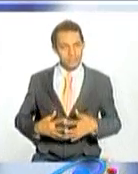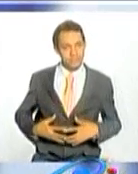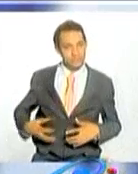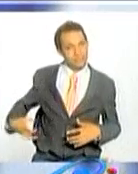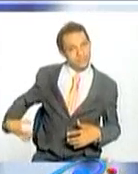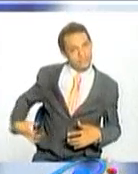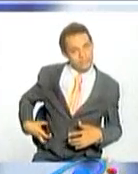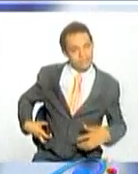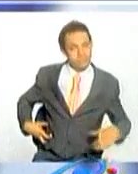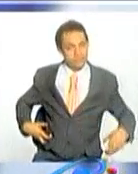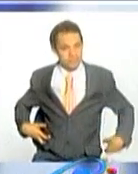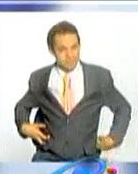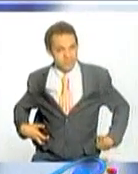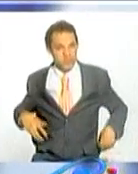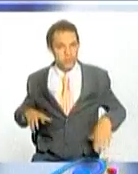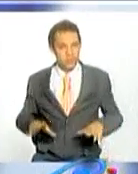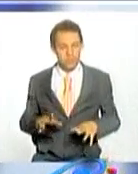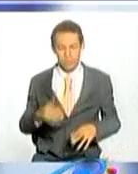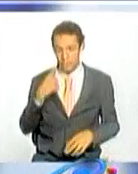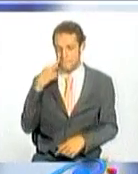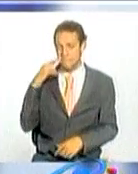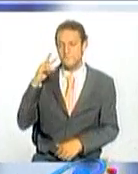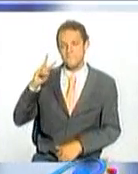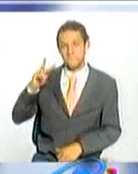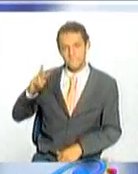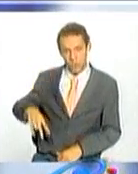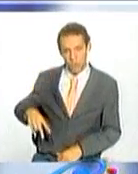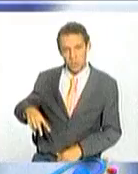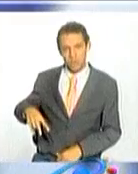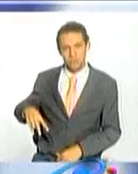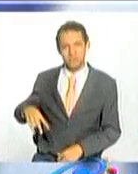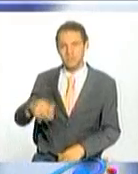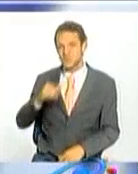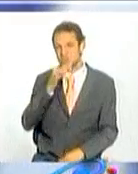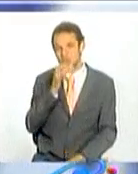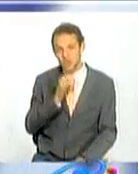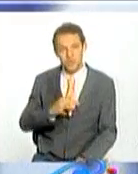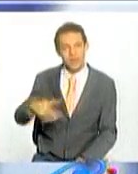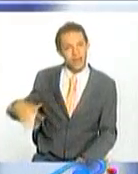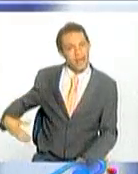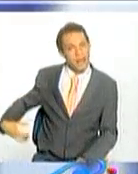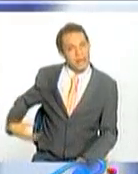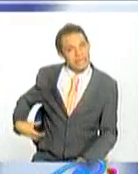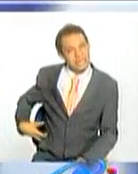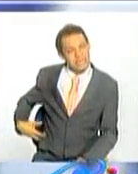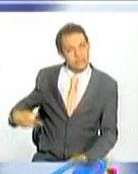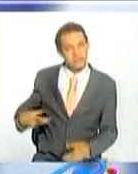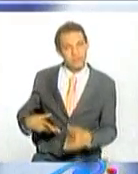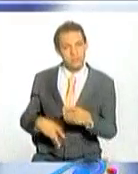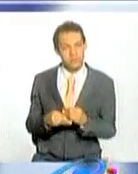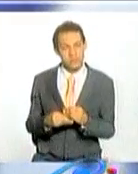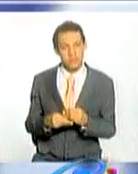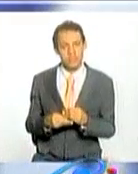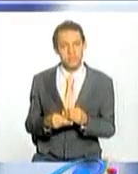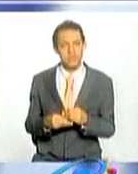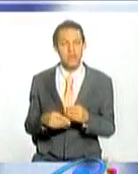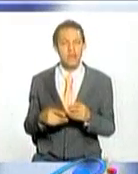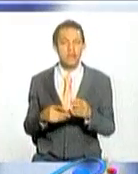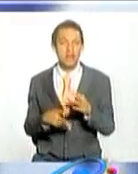lo apreciamos muy bien, todo este es el riñón derecho, esta es la parte de la cortical del